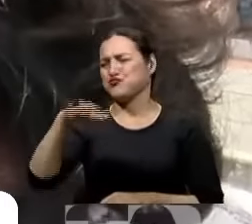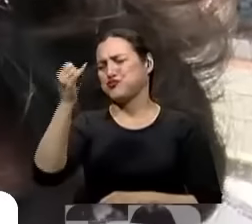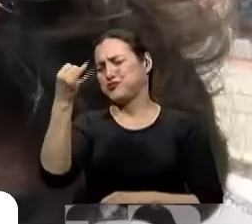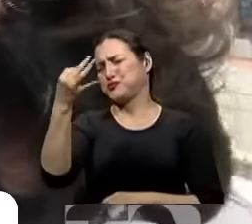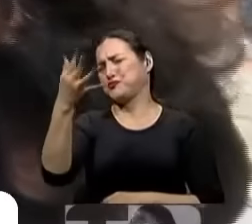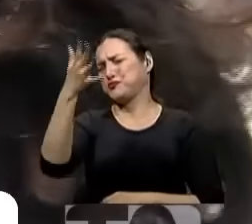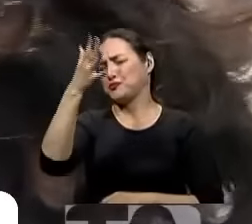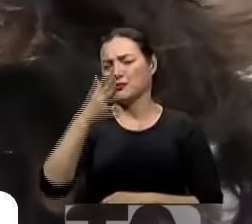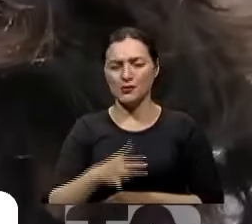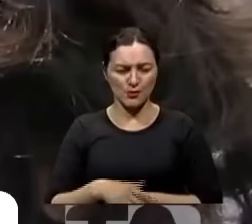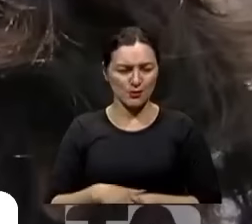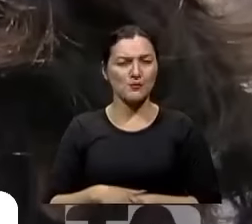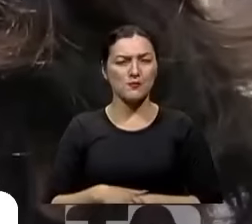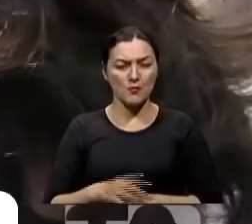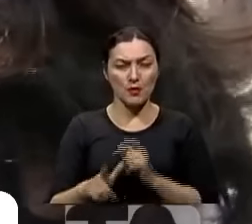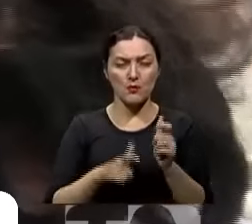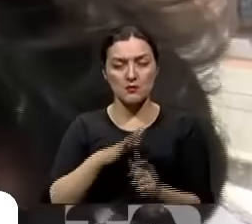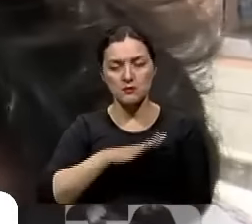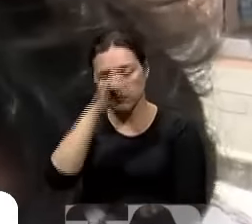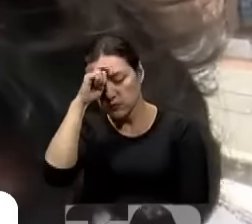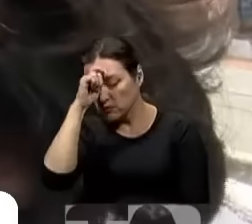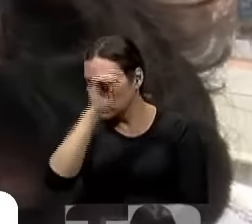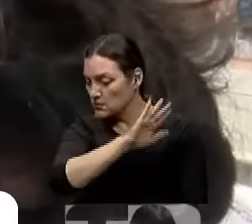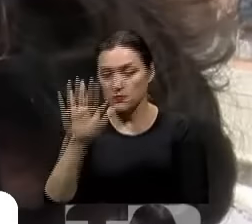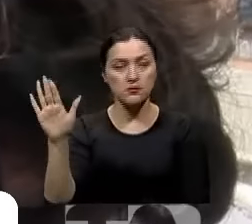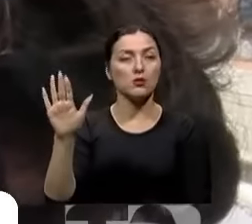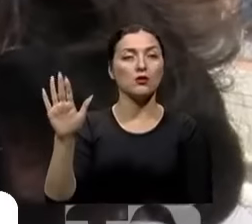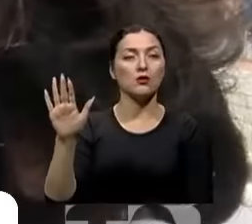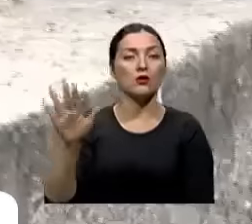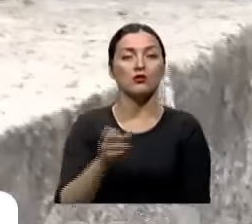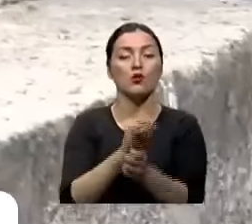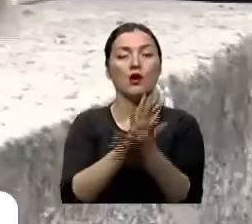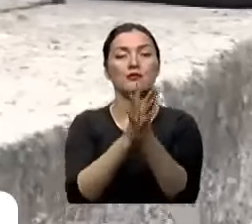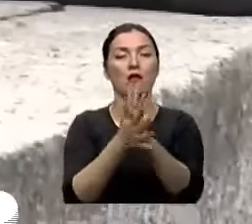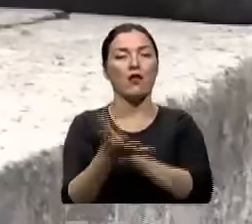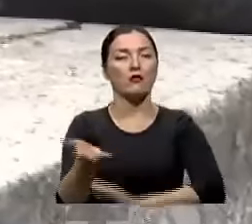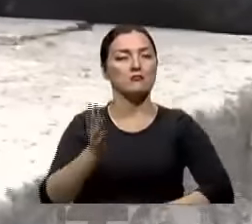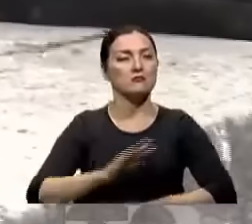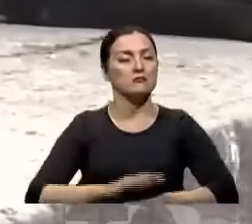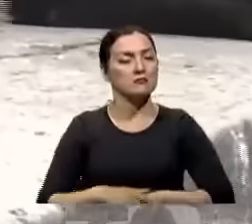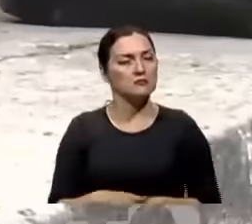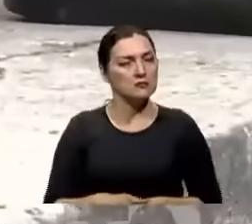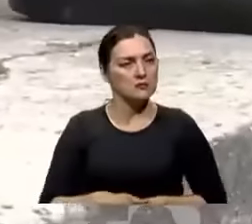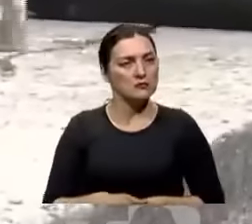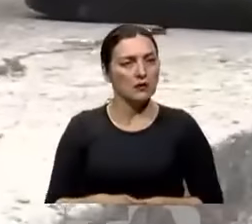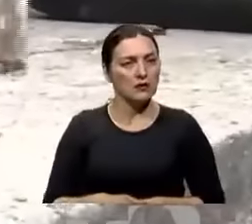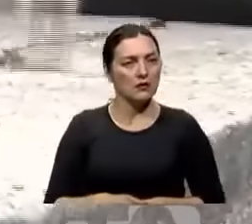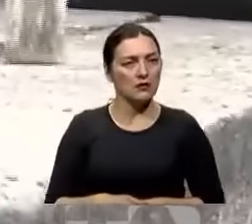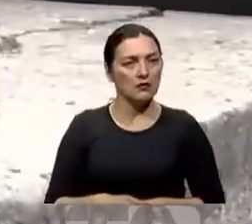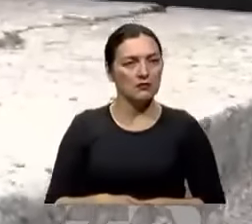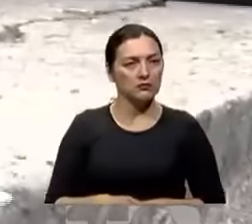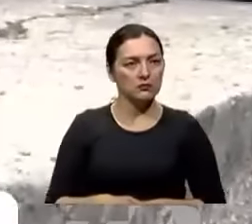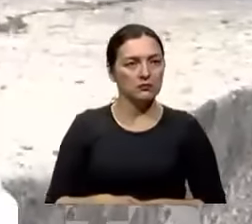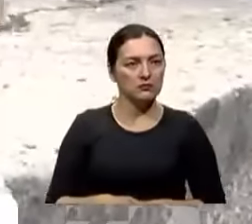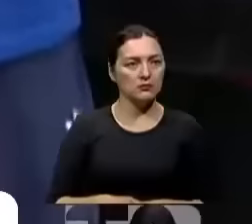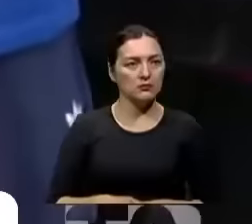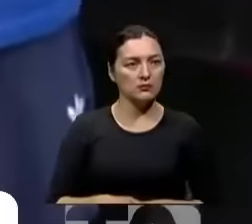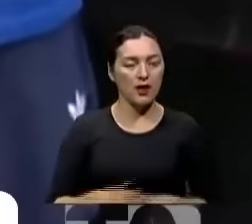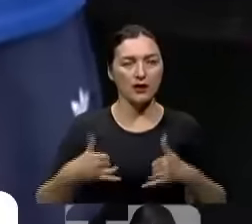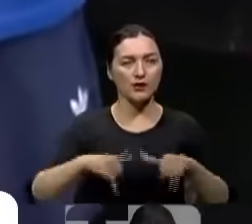veces y en realidad los vecinos ya estamos cansados de tanta inseguridad. Sin embargo, también advirtieron que no tolerarán más hechos como